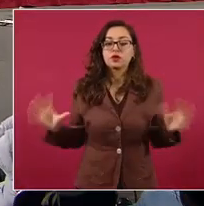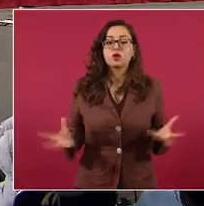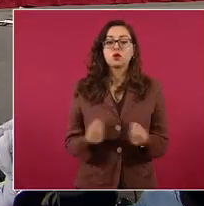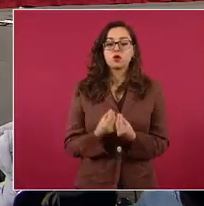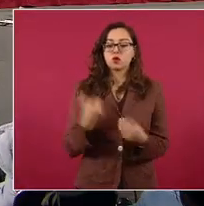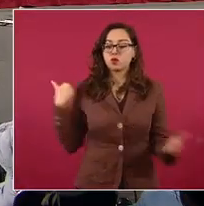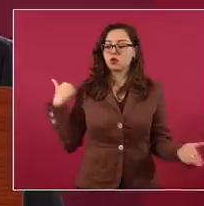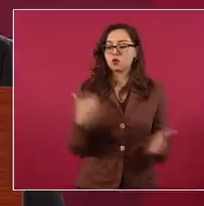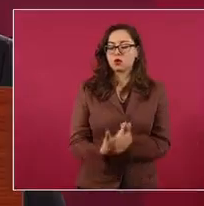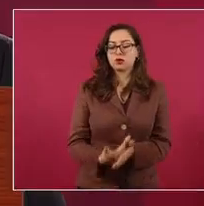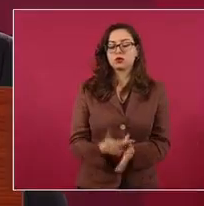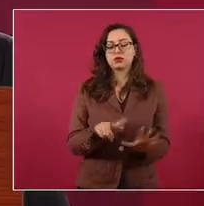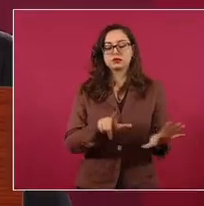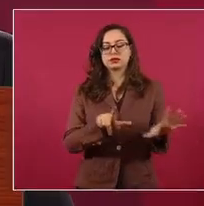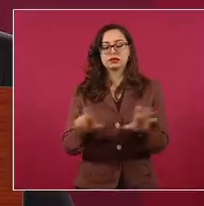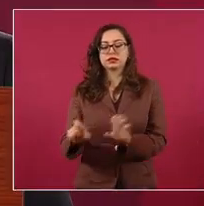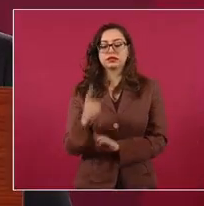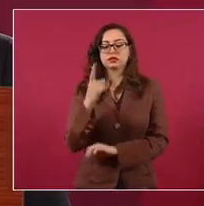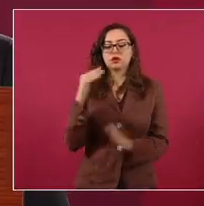regularizado